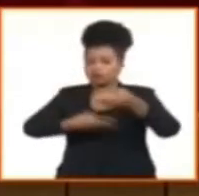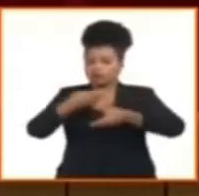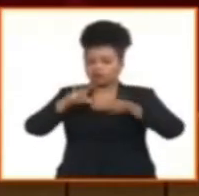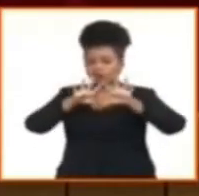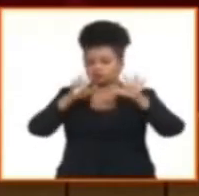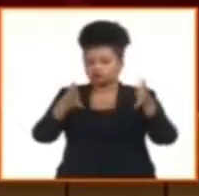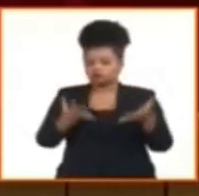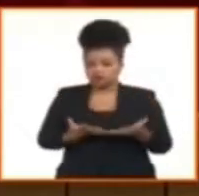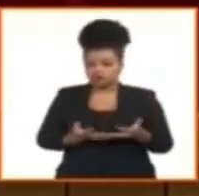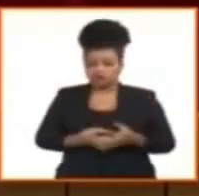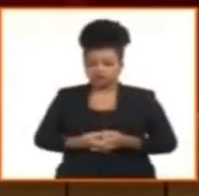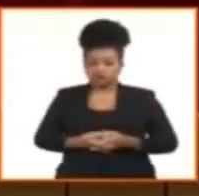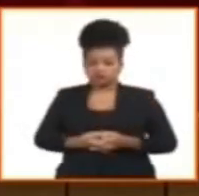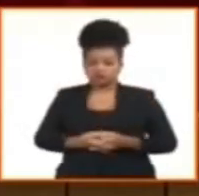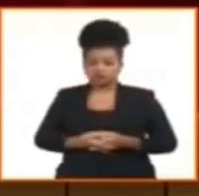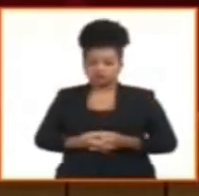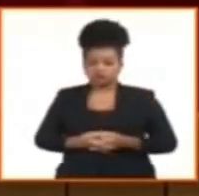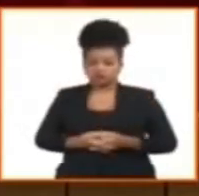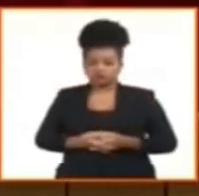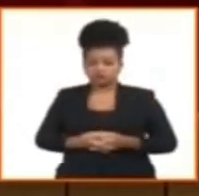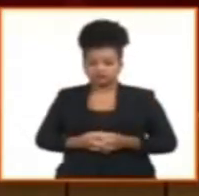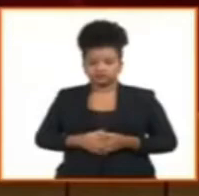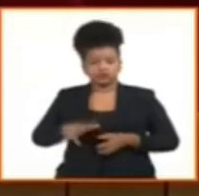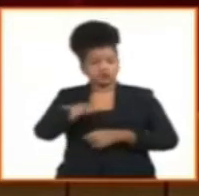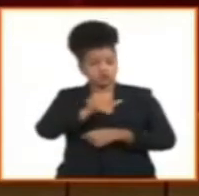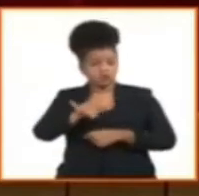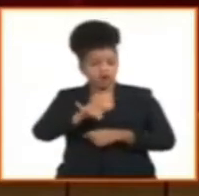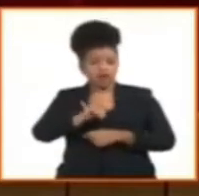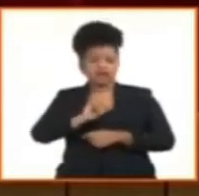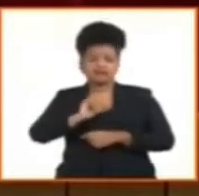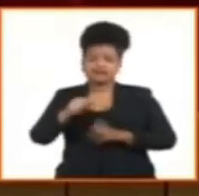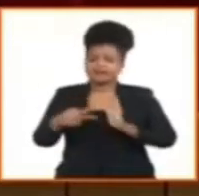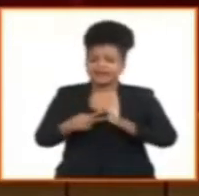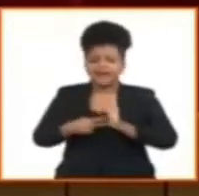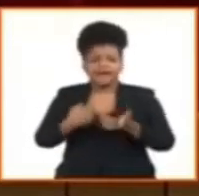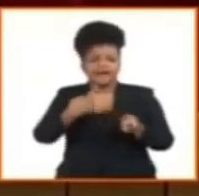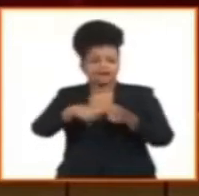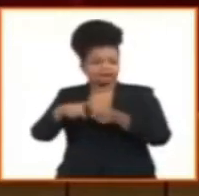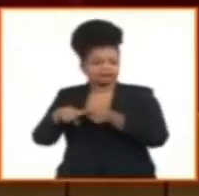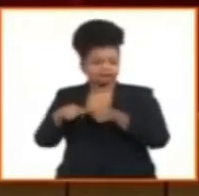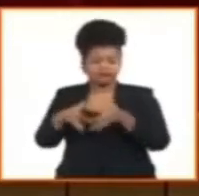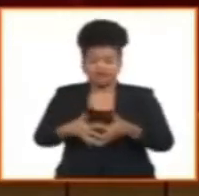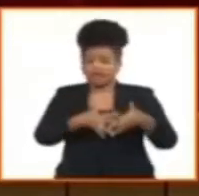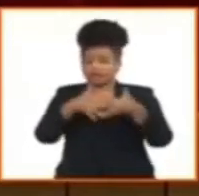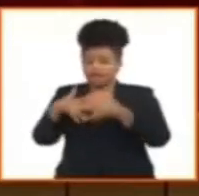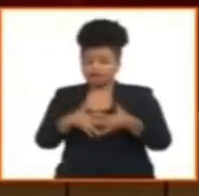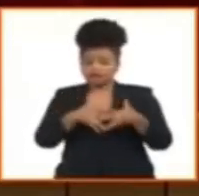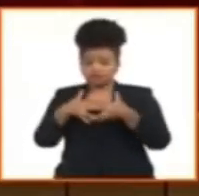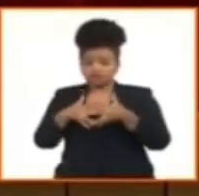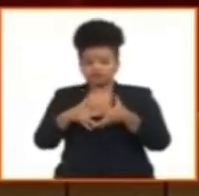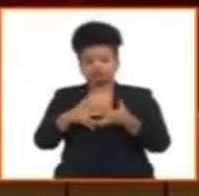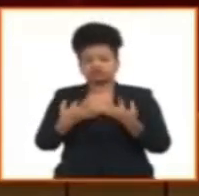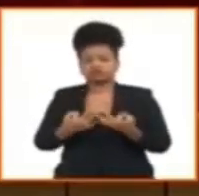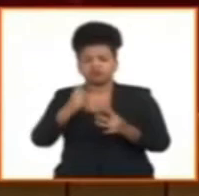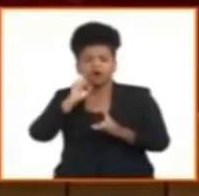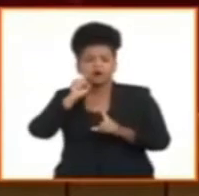las conocidas invasiones a Afganistán e Irak. Washington ha llevado a cabo acciones destinadas a derrocar a